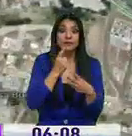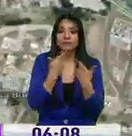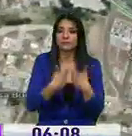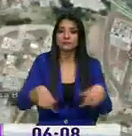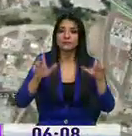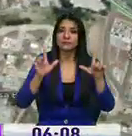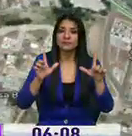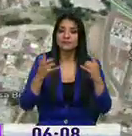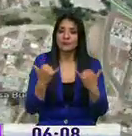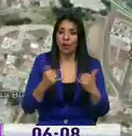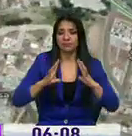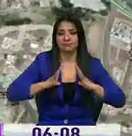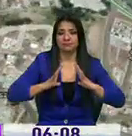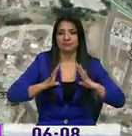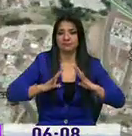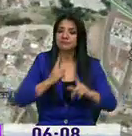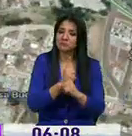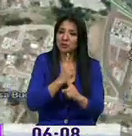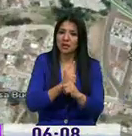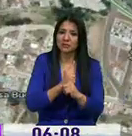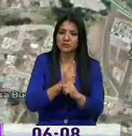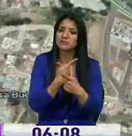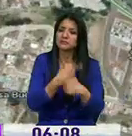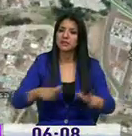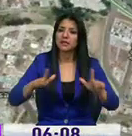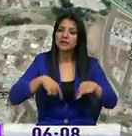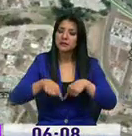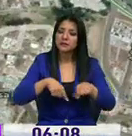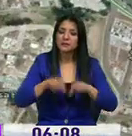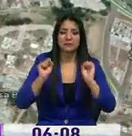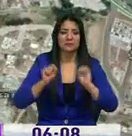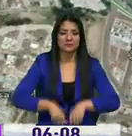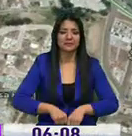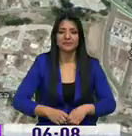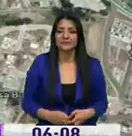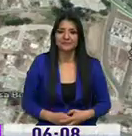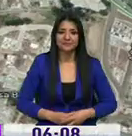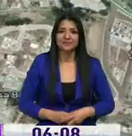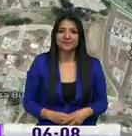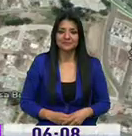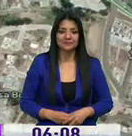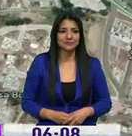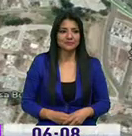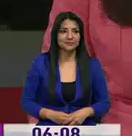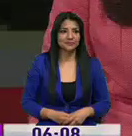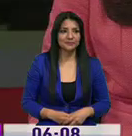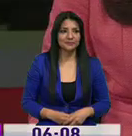estamos en época de vacaciones es por ello vale que el tráfico no está tan congestionado